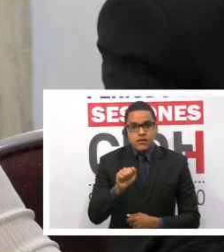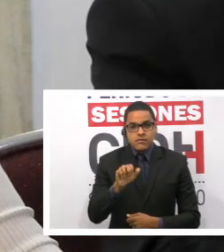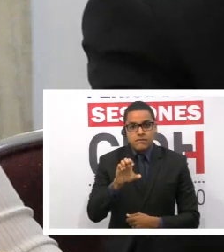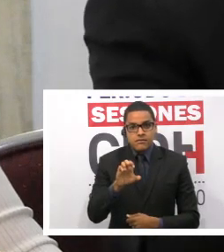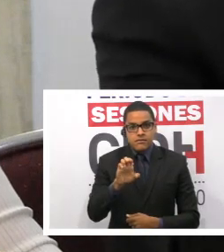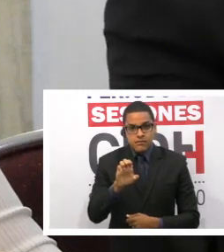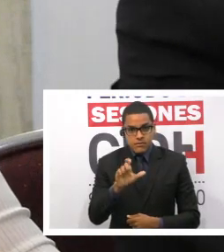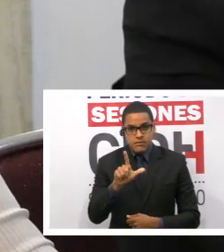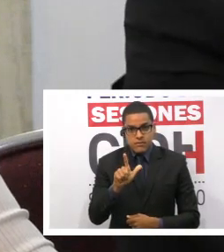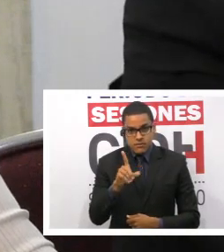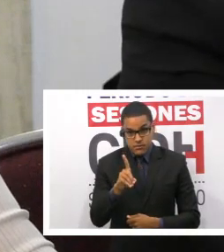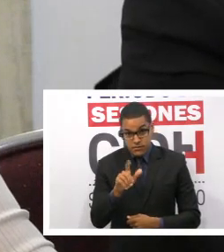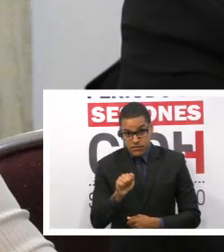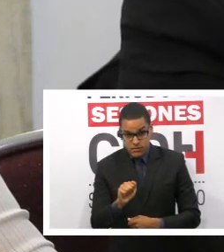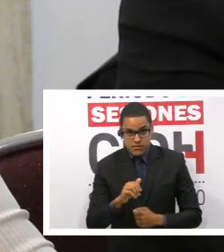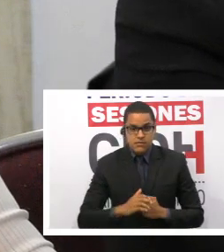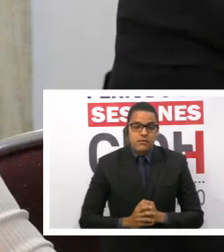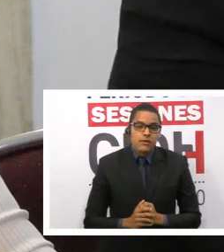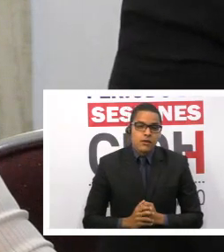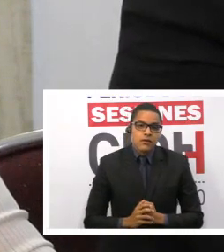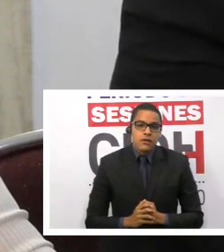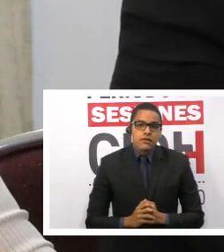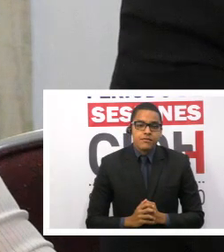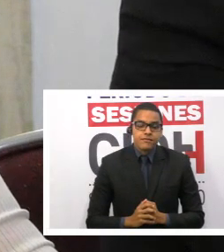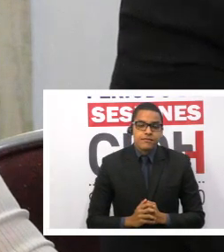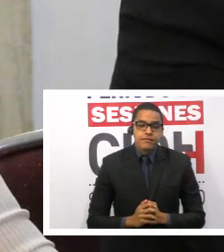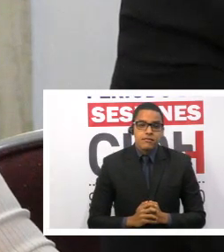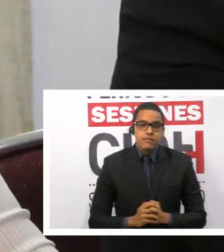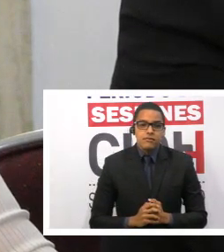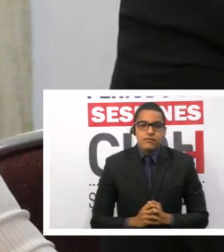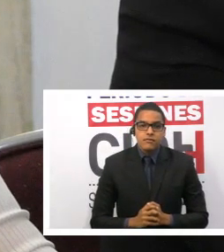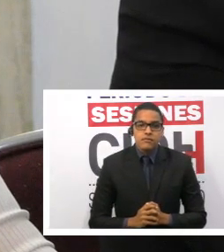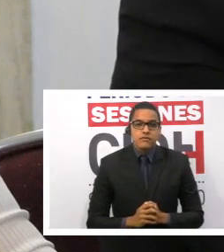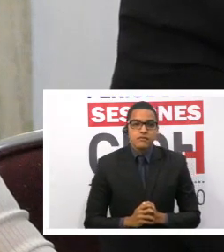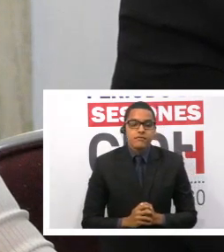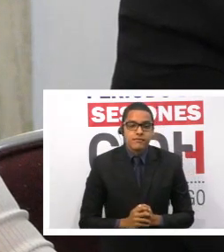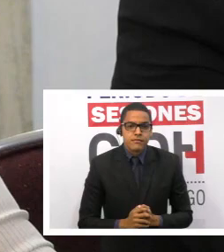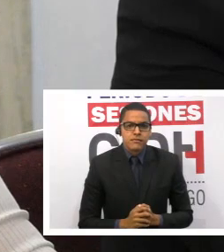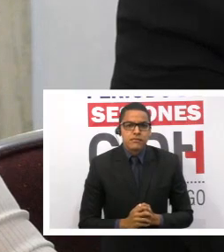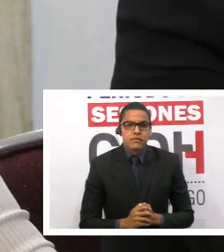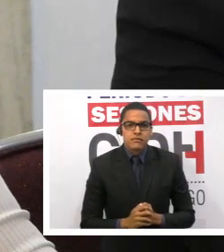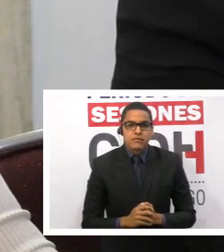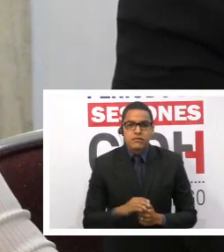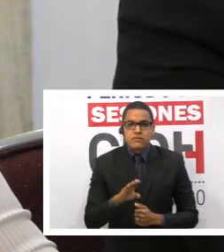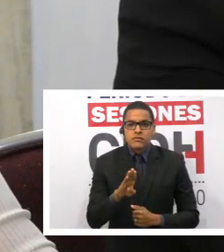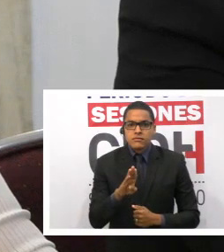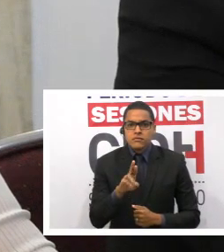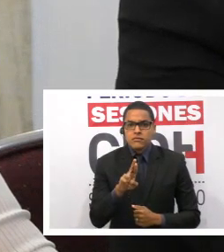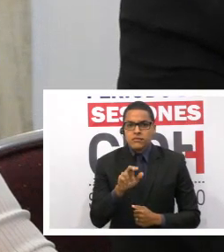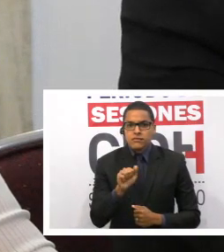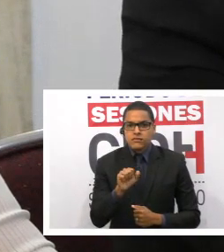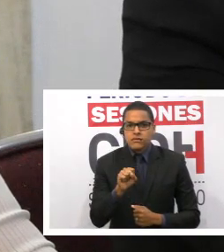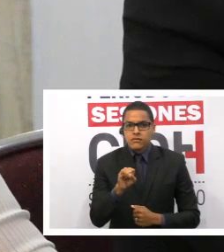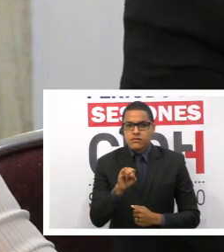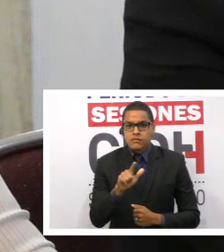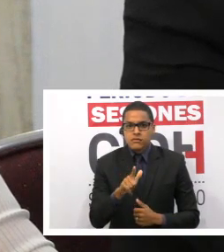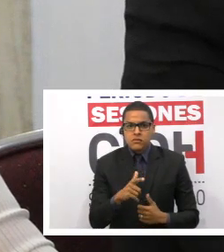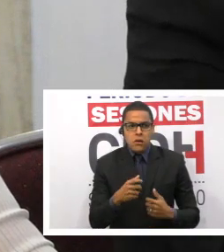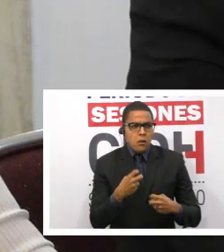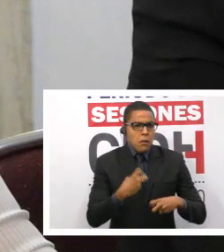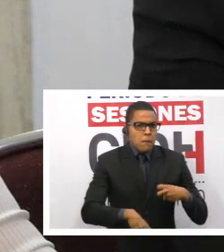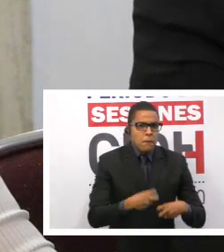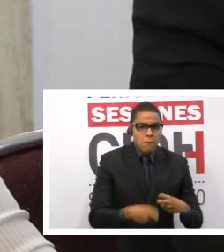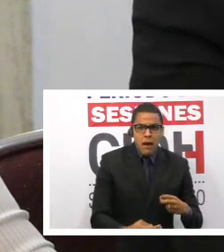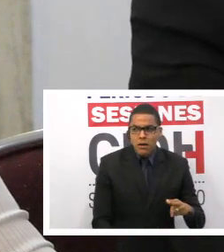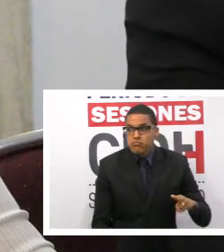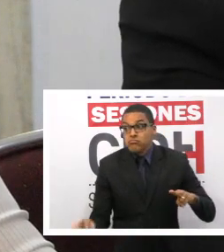una de las más graves se alimenta con 195 aprobada en diciembre de 2016 también coincide como pendientes